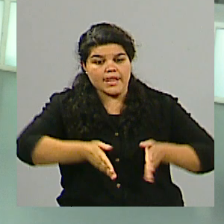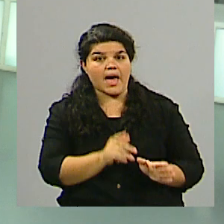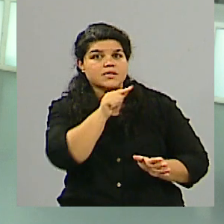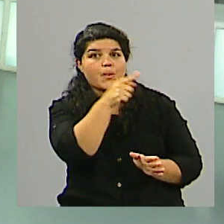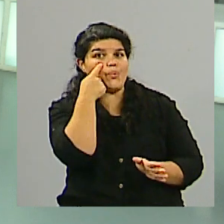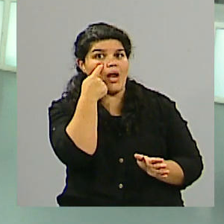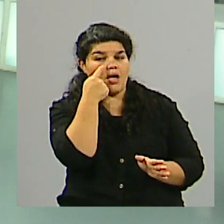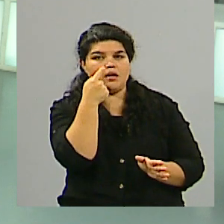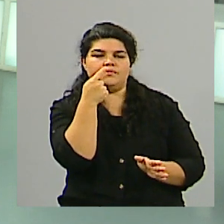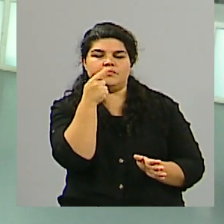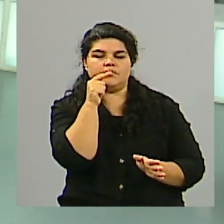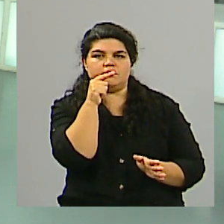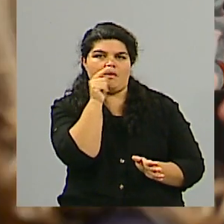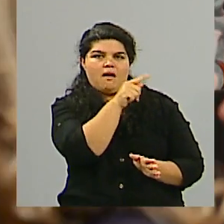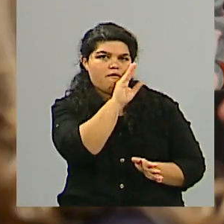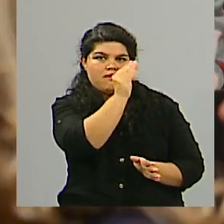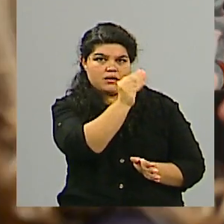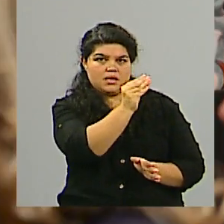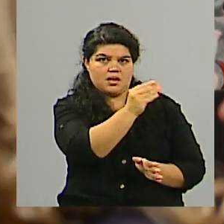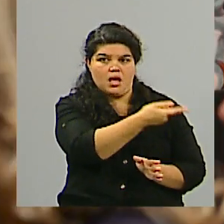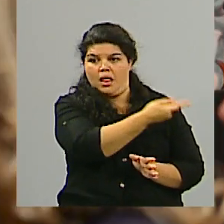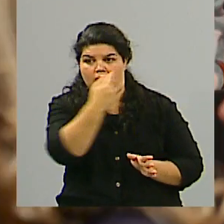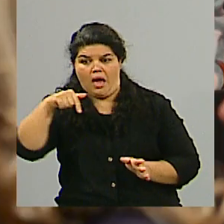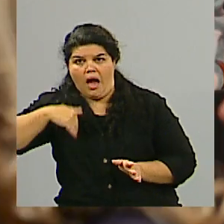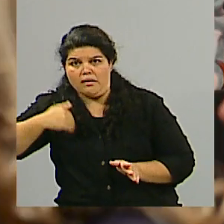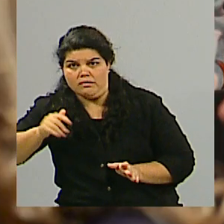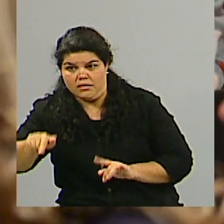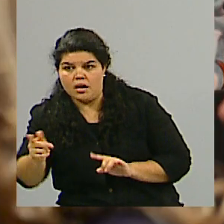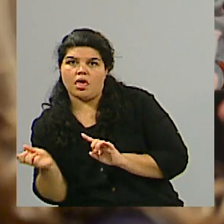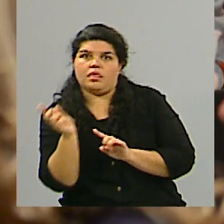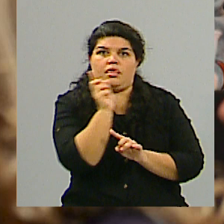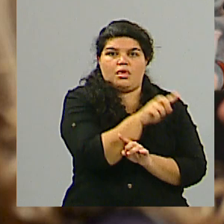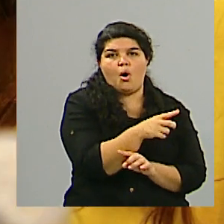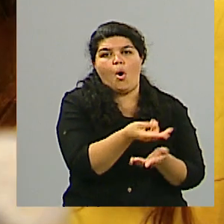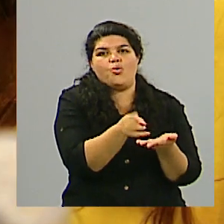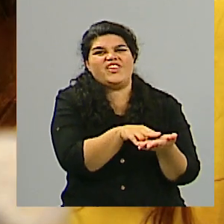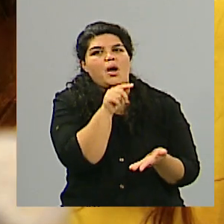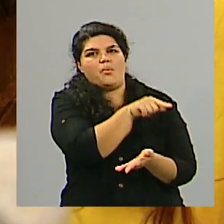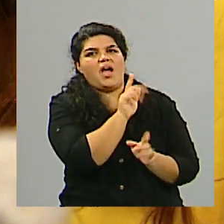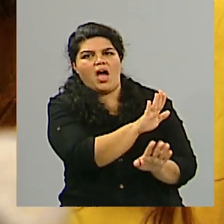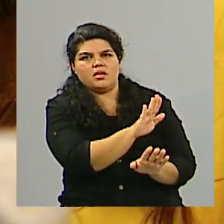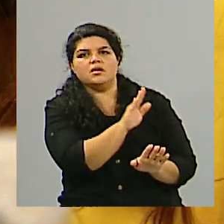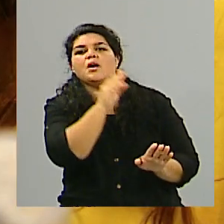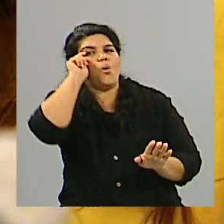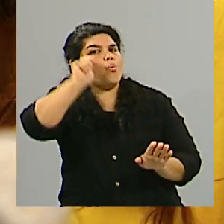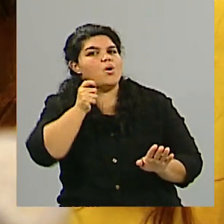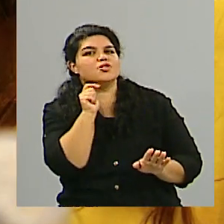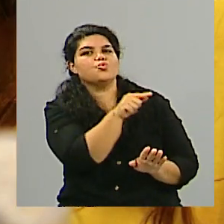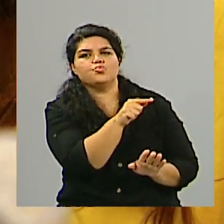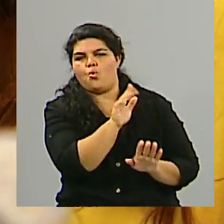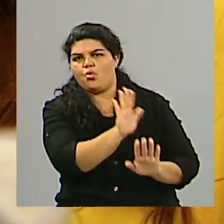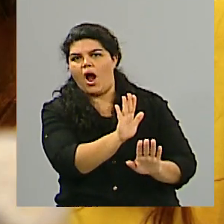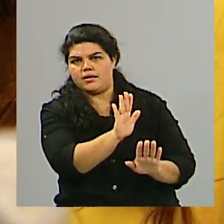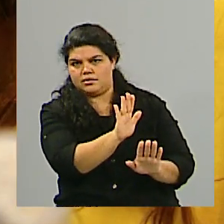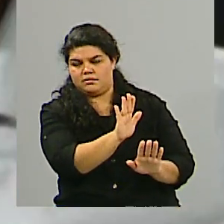país y en su país, por algunos principios generales del derecho, él puede ser sometido a conocimiento y a juicio ante su justicia